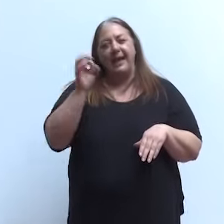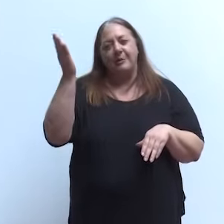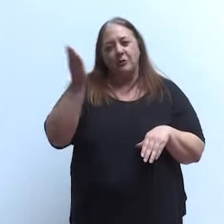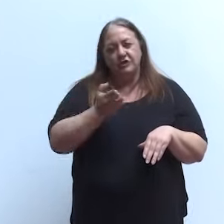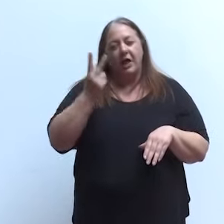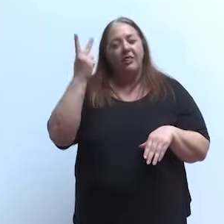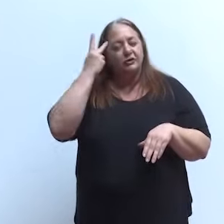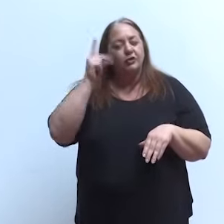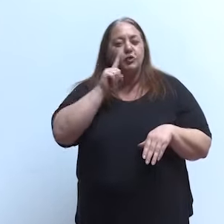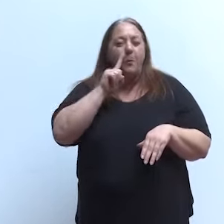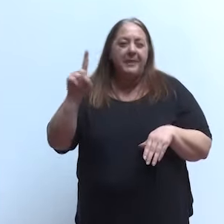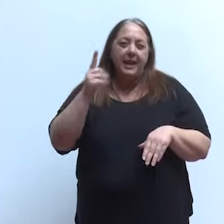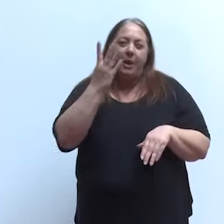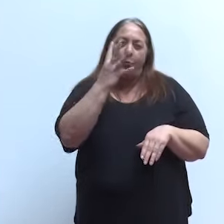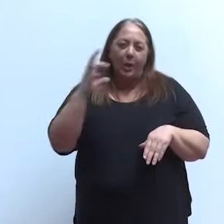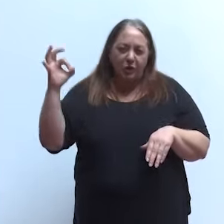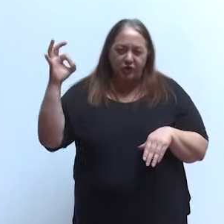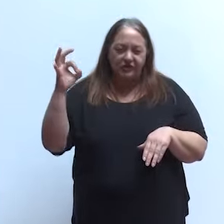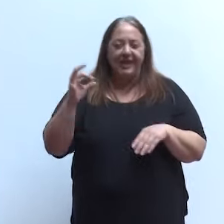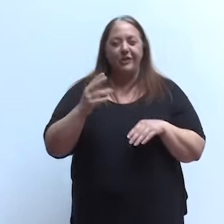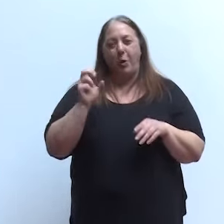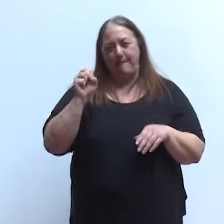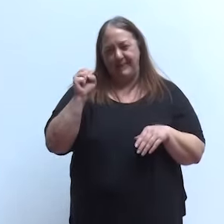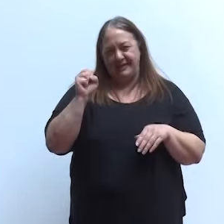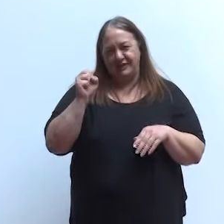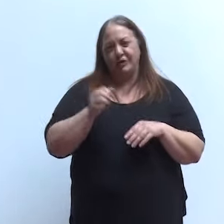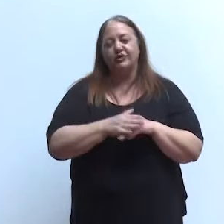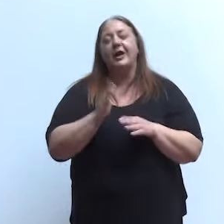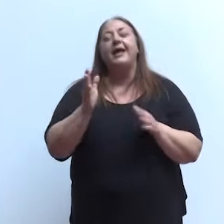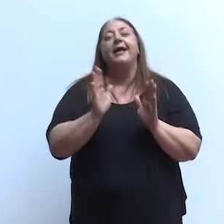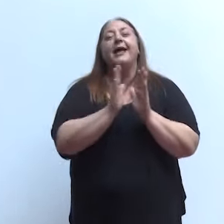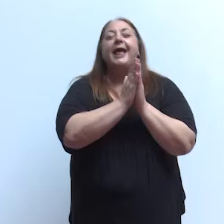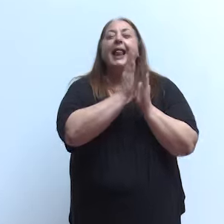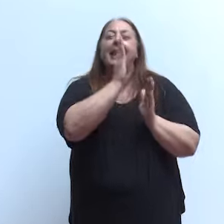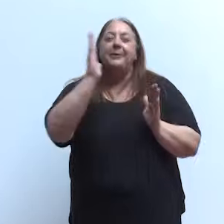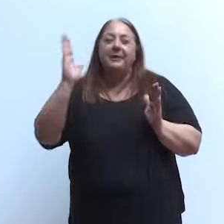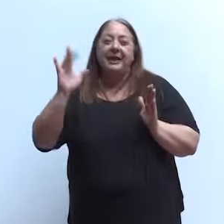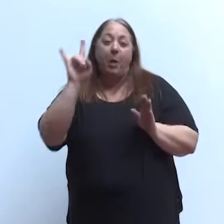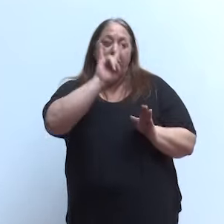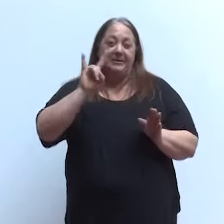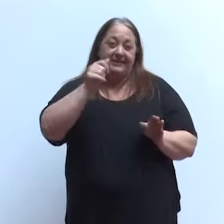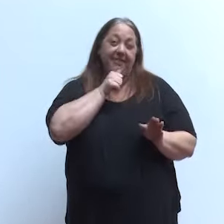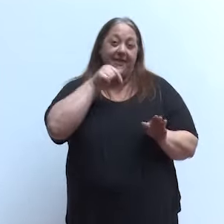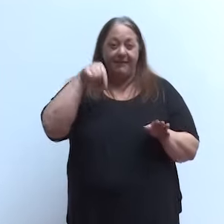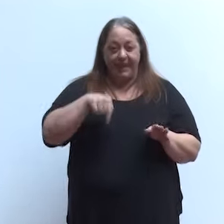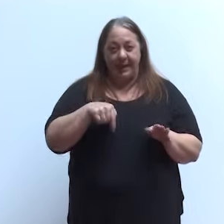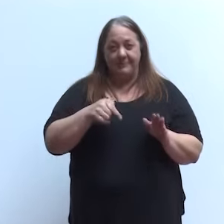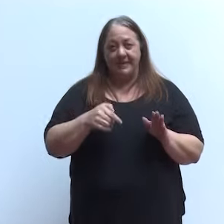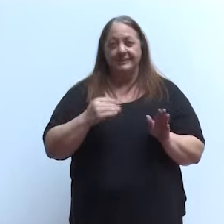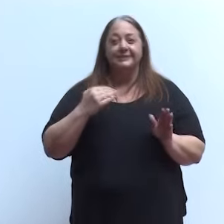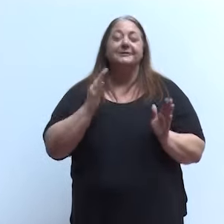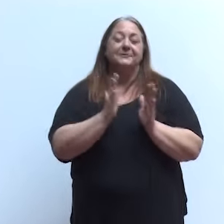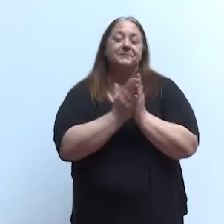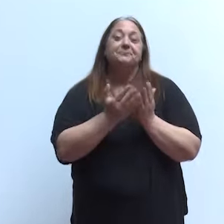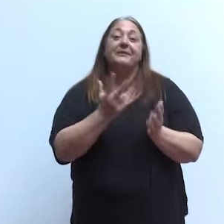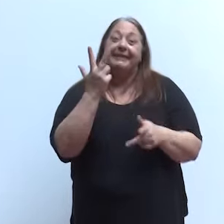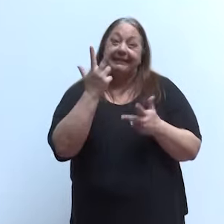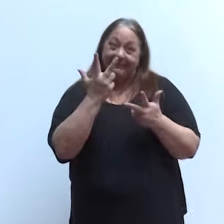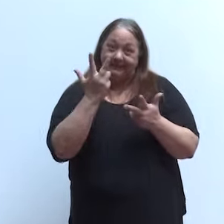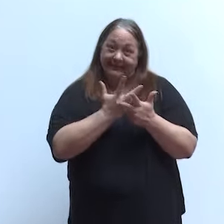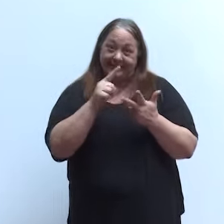18400 en la en la librería acá de la universidad y la tercera quiero presentarlo por más